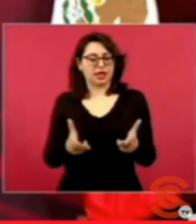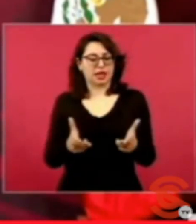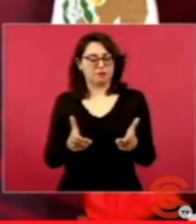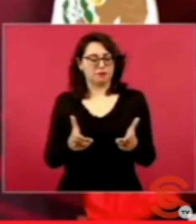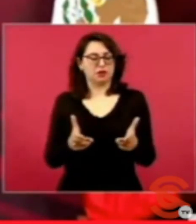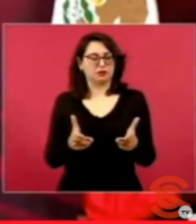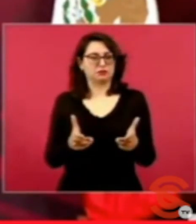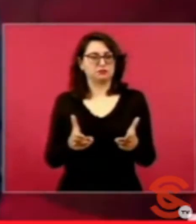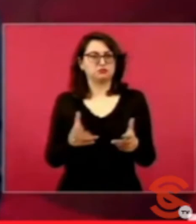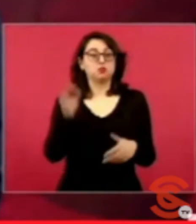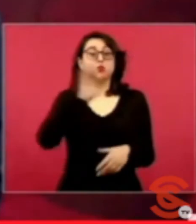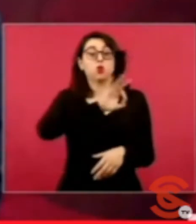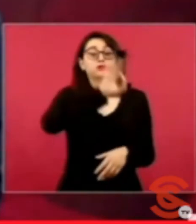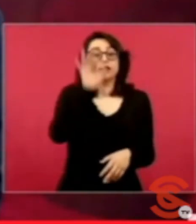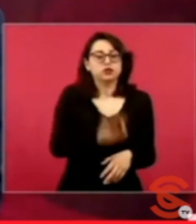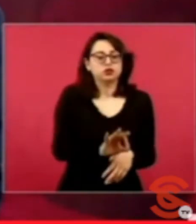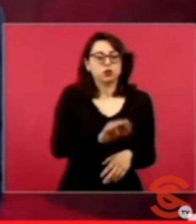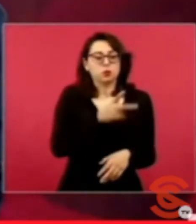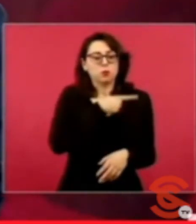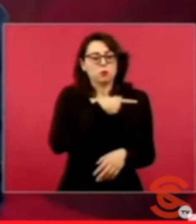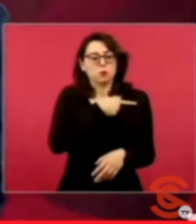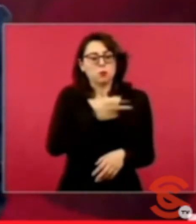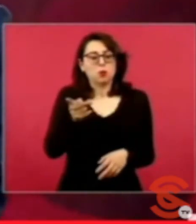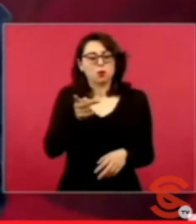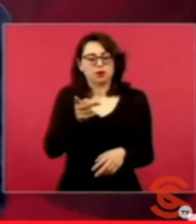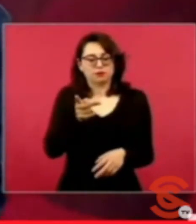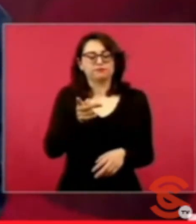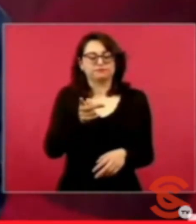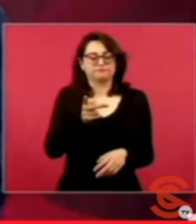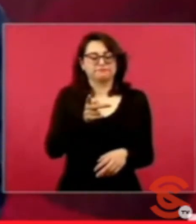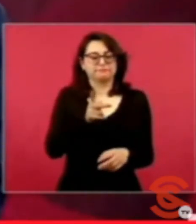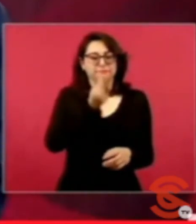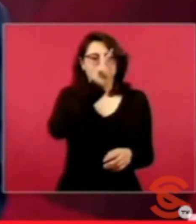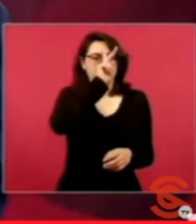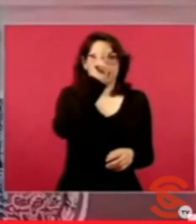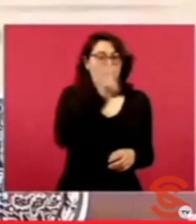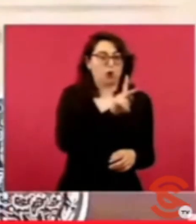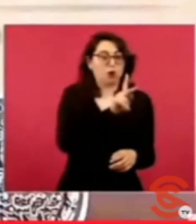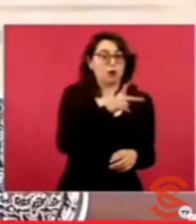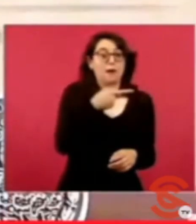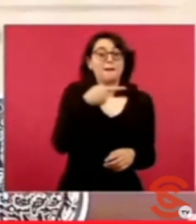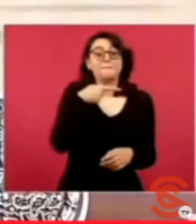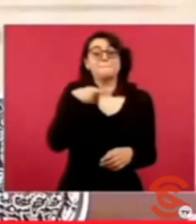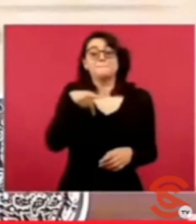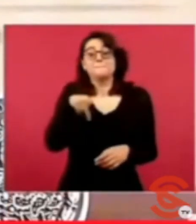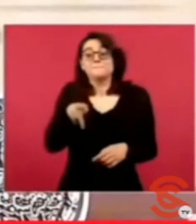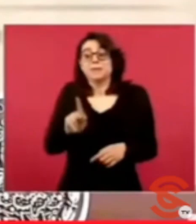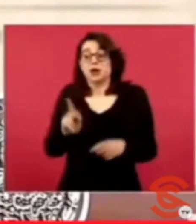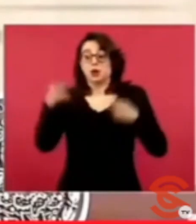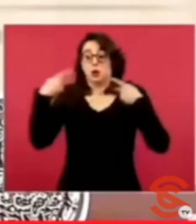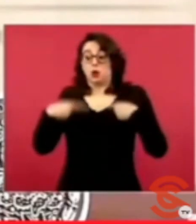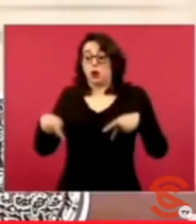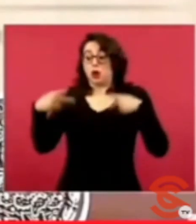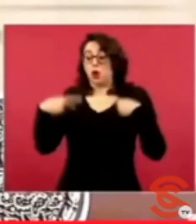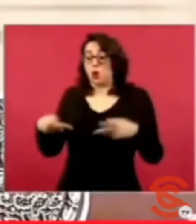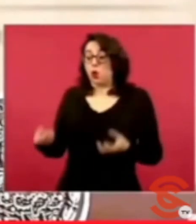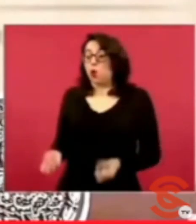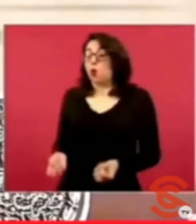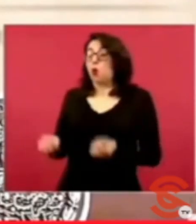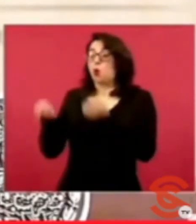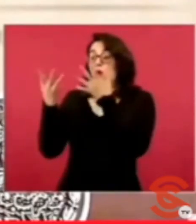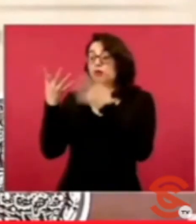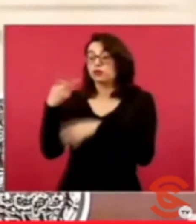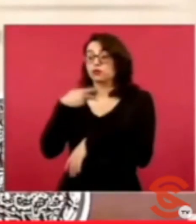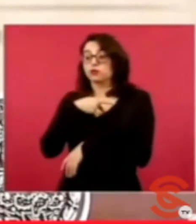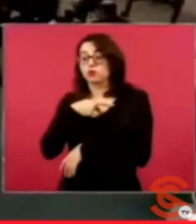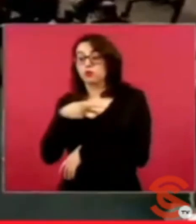de pobres, porque es mayor la población del Estado de México, es donde hay más población